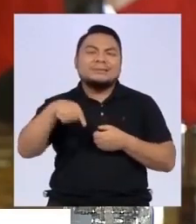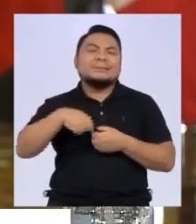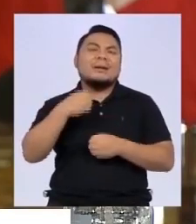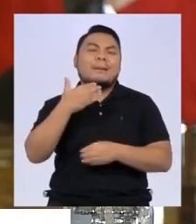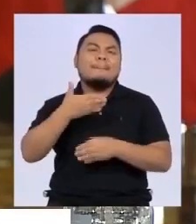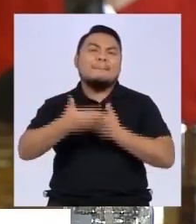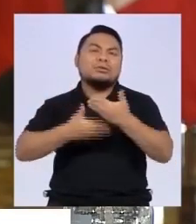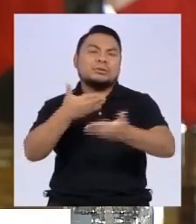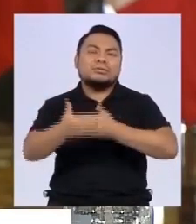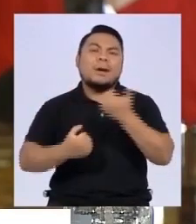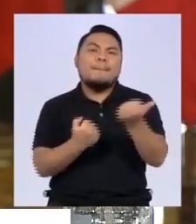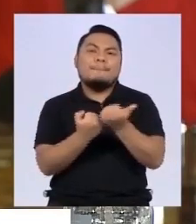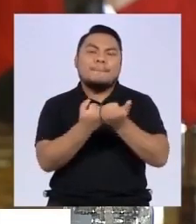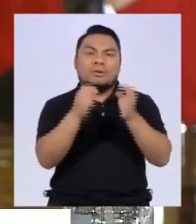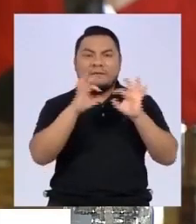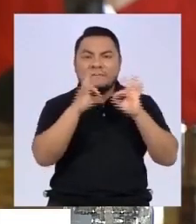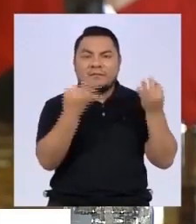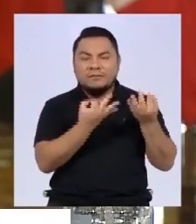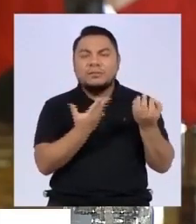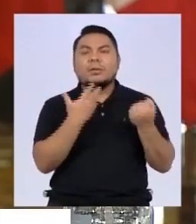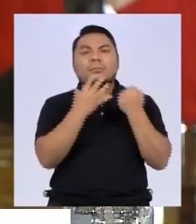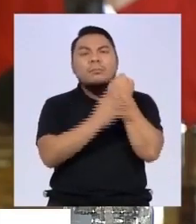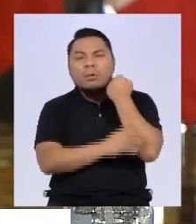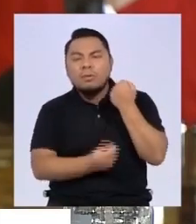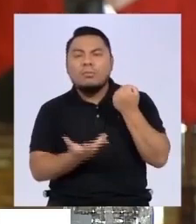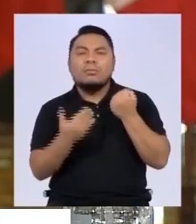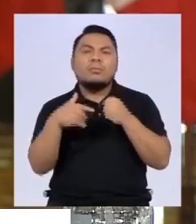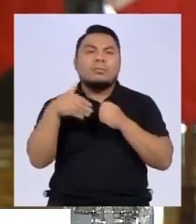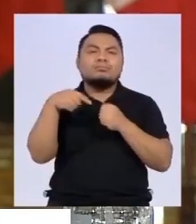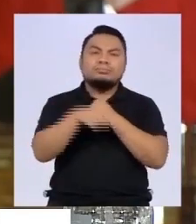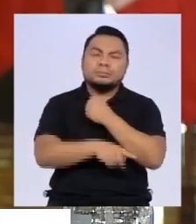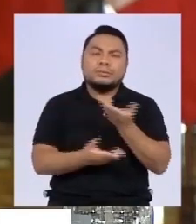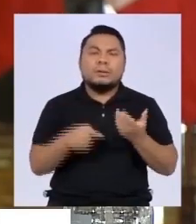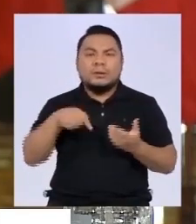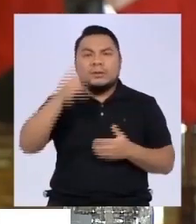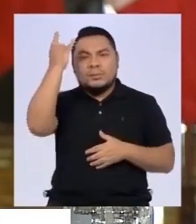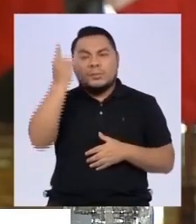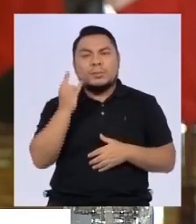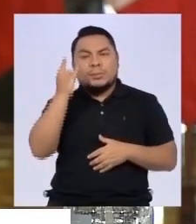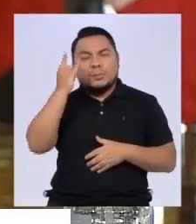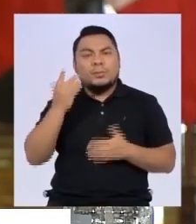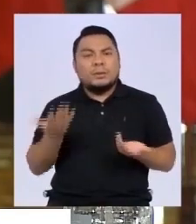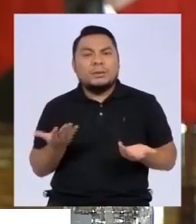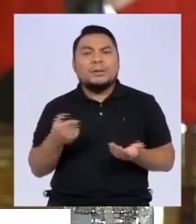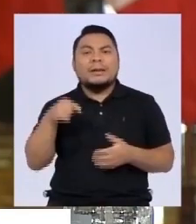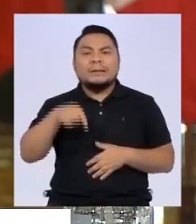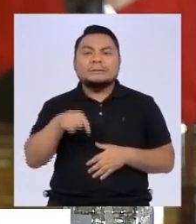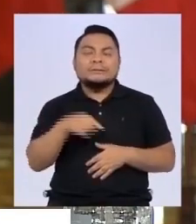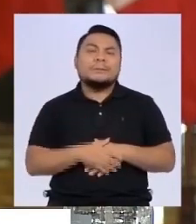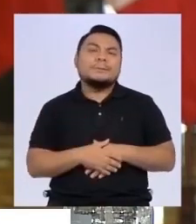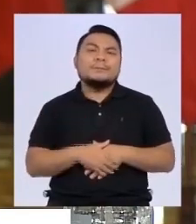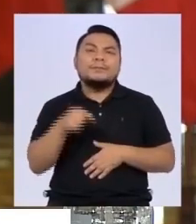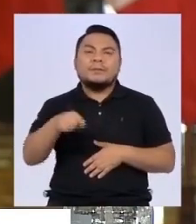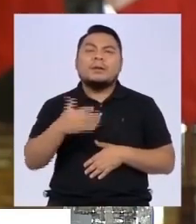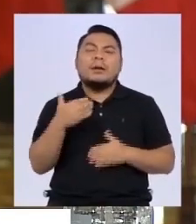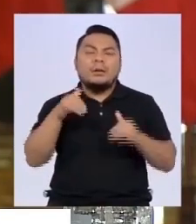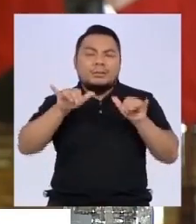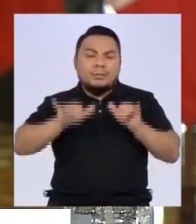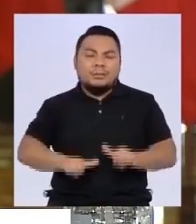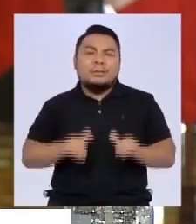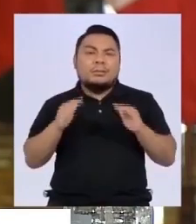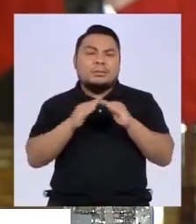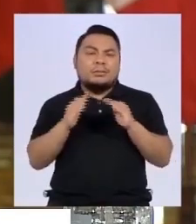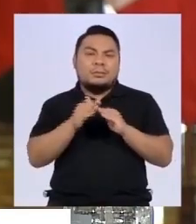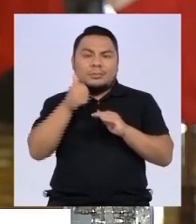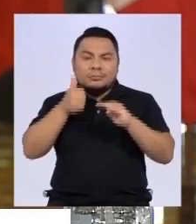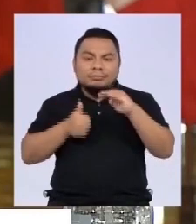proceso de apoyo a las familias vulnerables en esta emergencia, en este aislamiento que